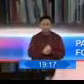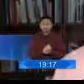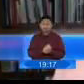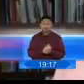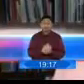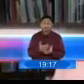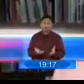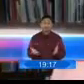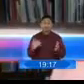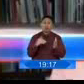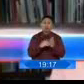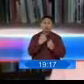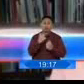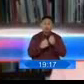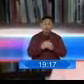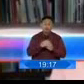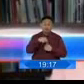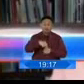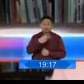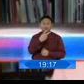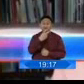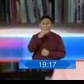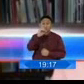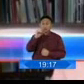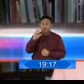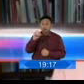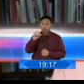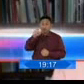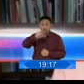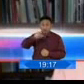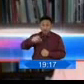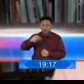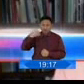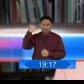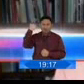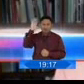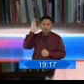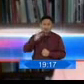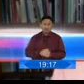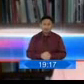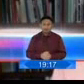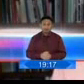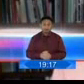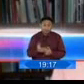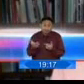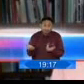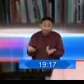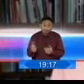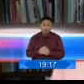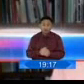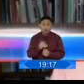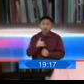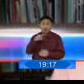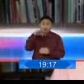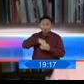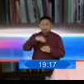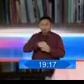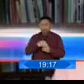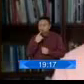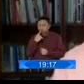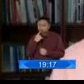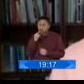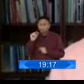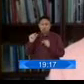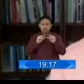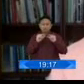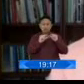tiene más de 200 opciones electorales entre partidos y movimientos, y eso provoca que haya mucho fraccionamiento, por un lado. Y por otro lado,